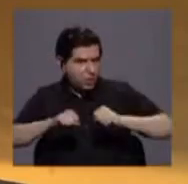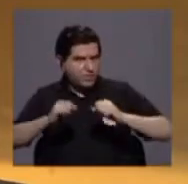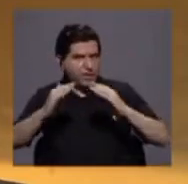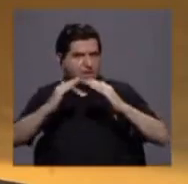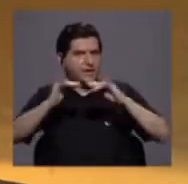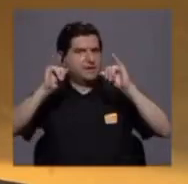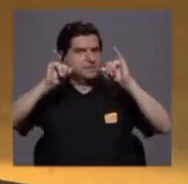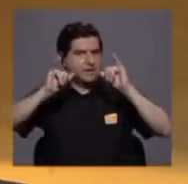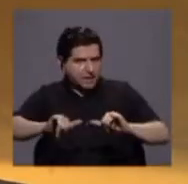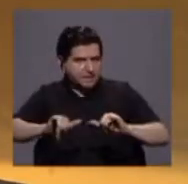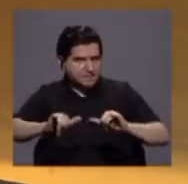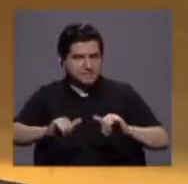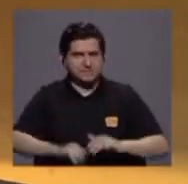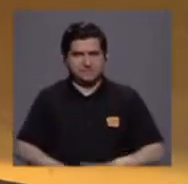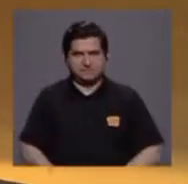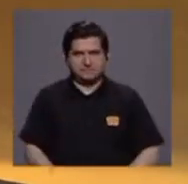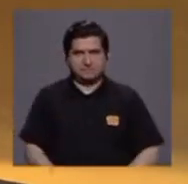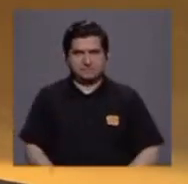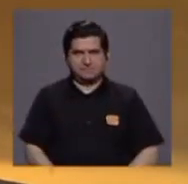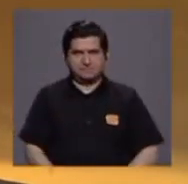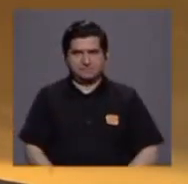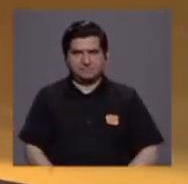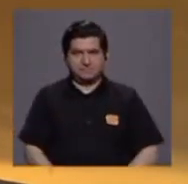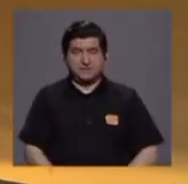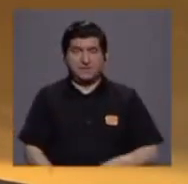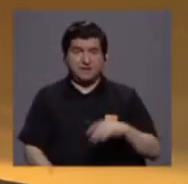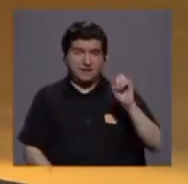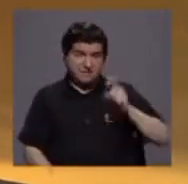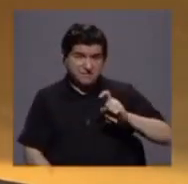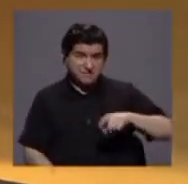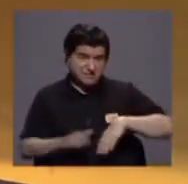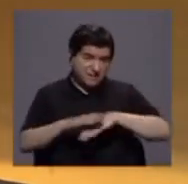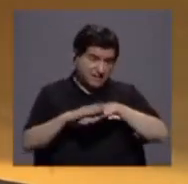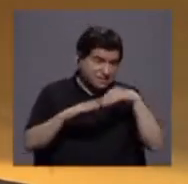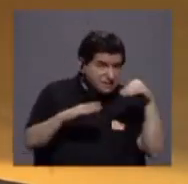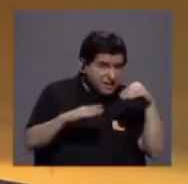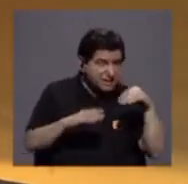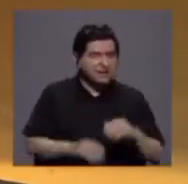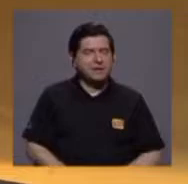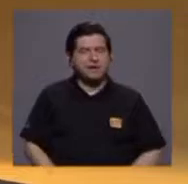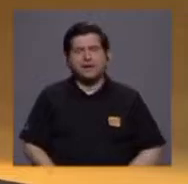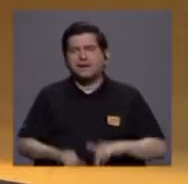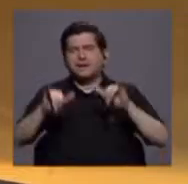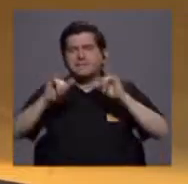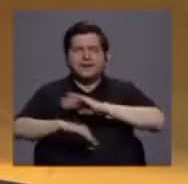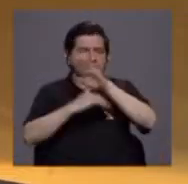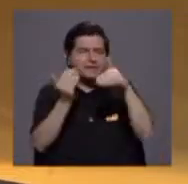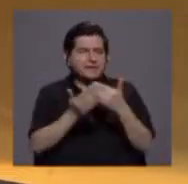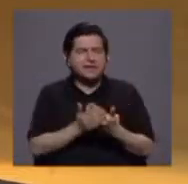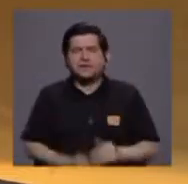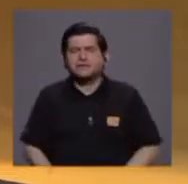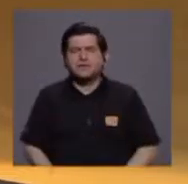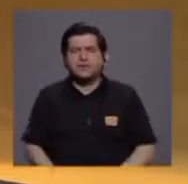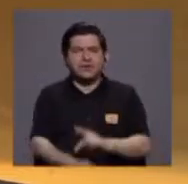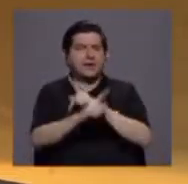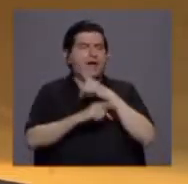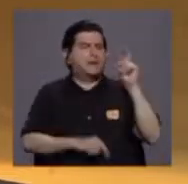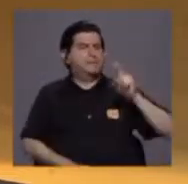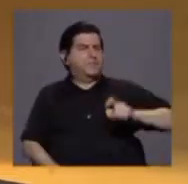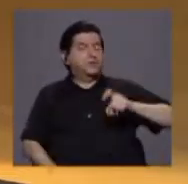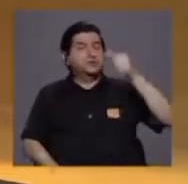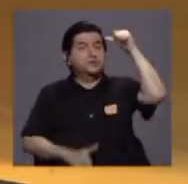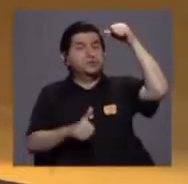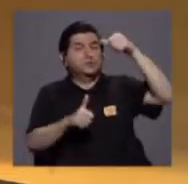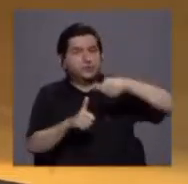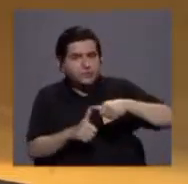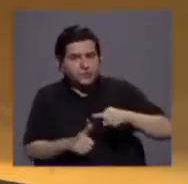casa. Si tienen que salir, guarden todas las medidas adecuadas. Recuerden